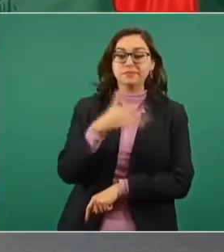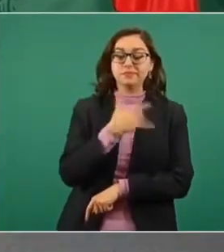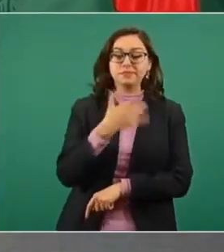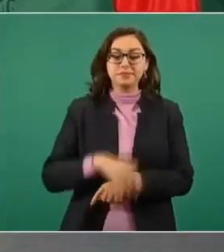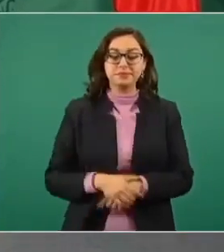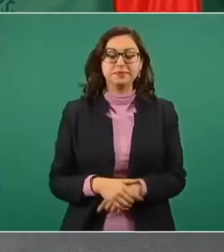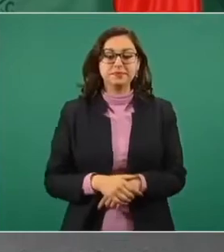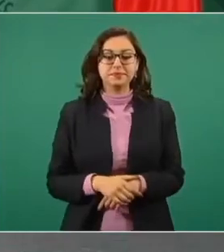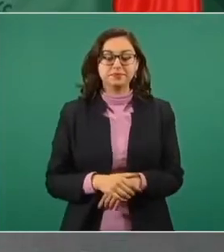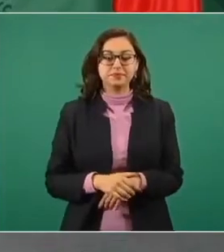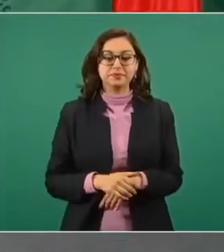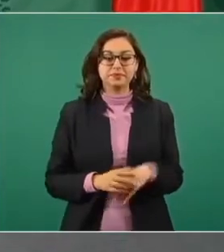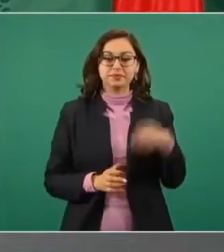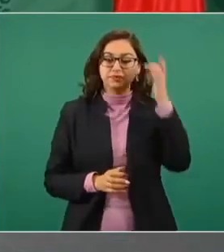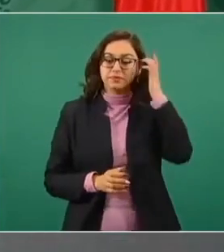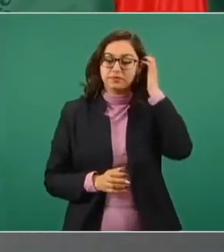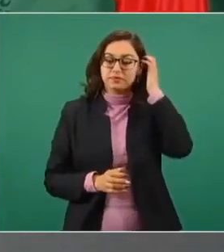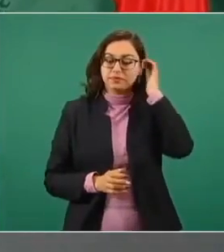Cuando Calderón,